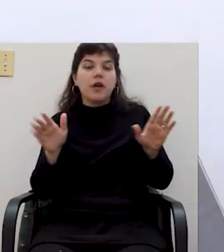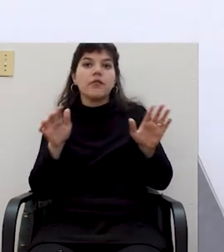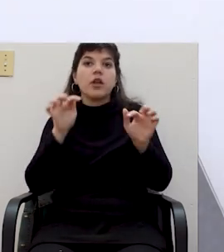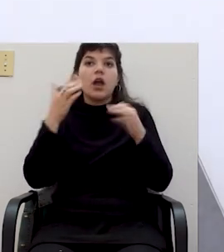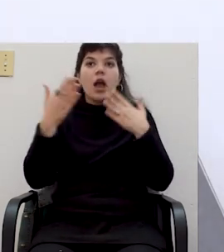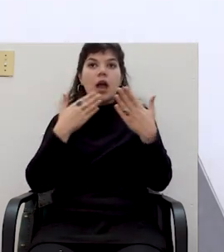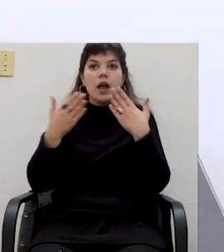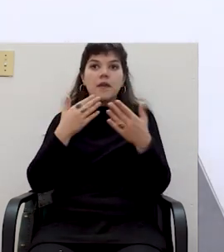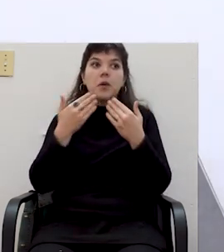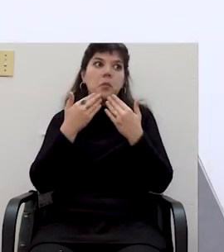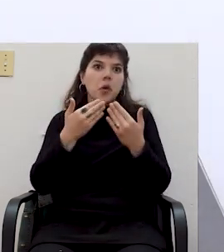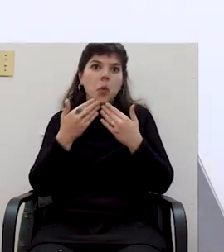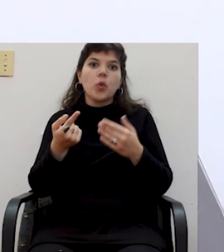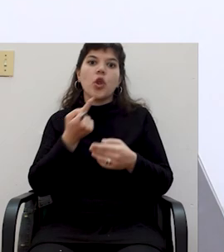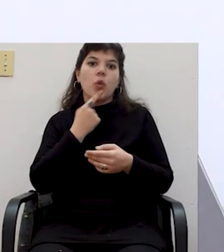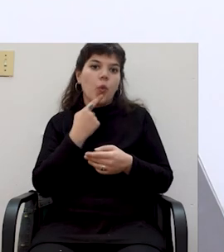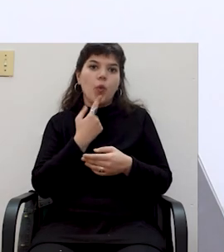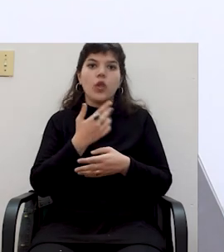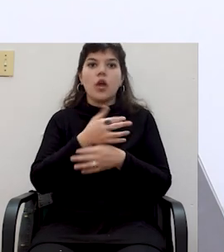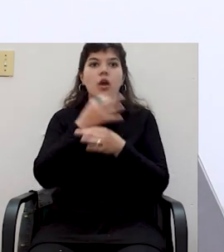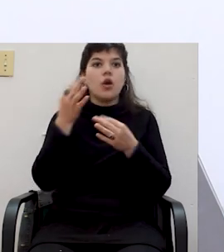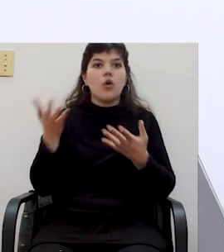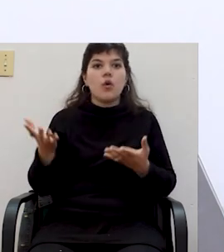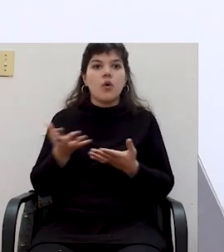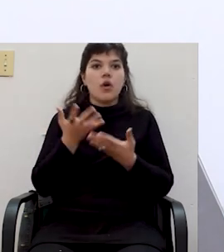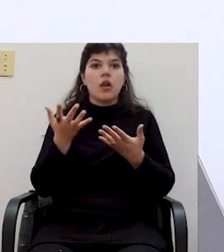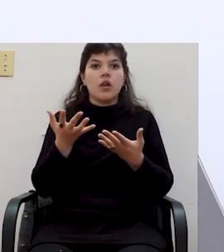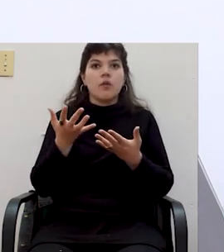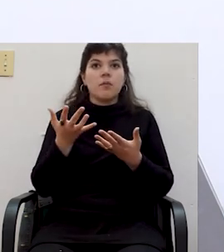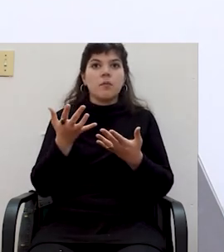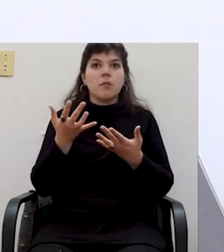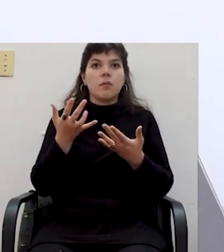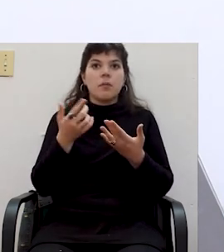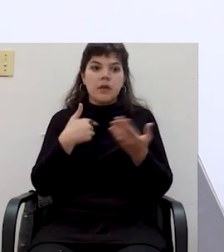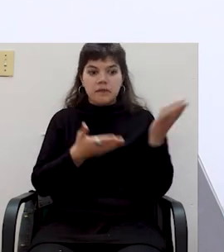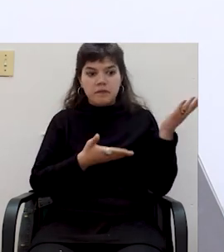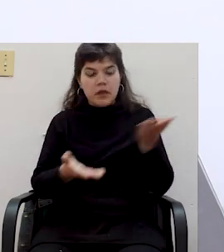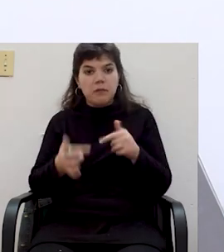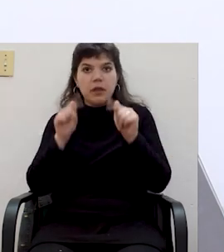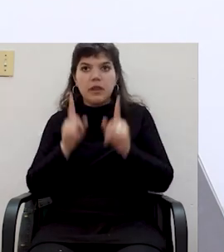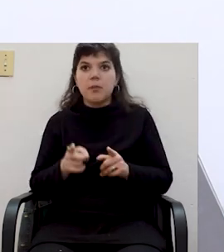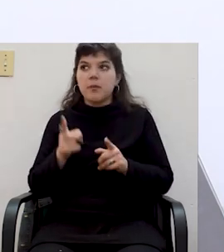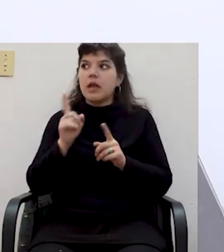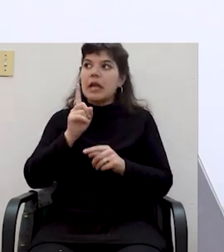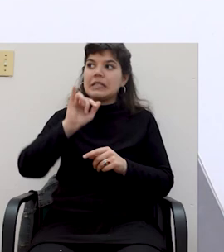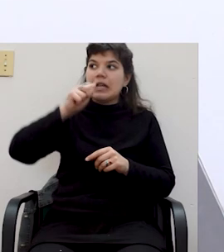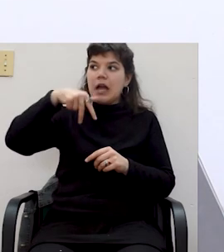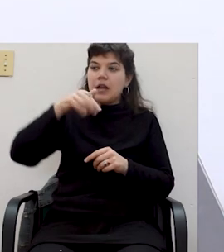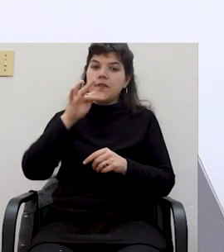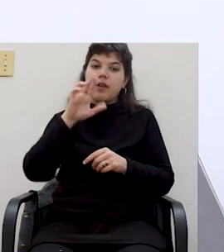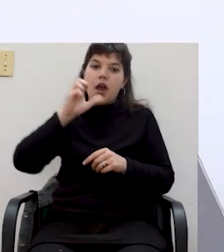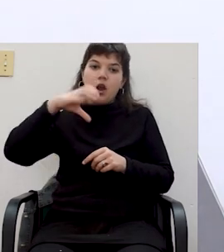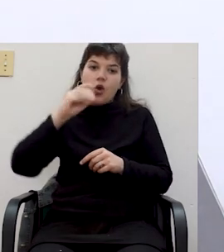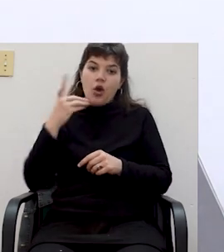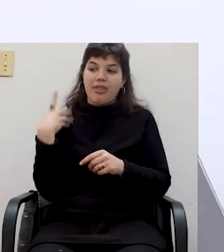espacio a preguntas y vale a ti. Bien. Darle la bienvenida también a Gian Franco Luciano,